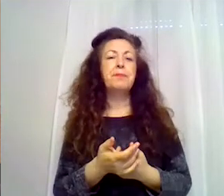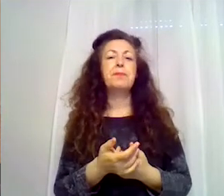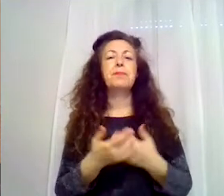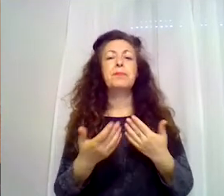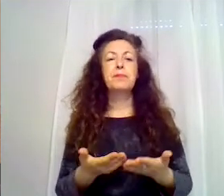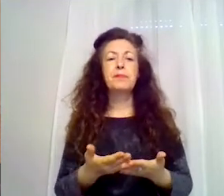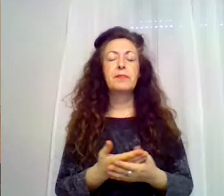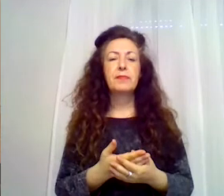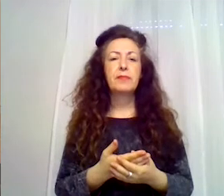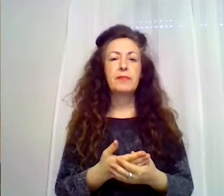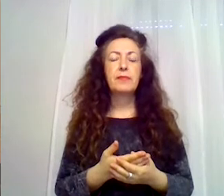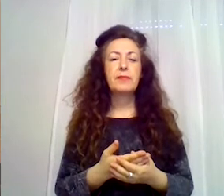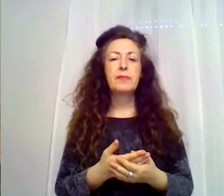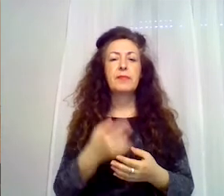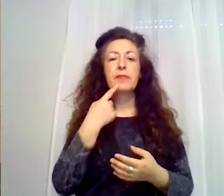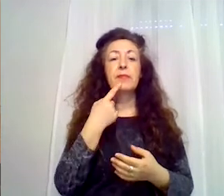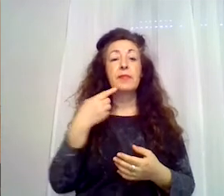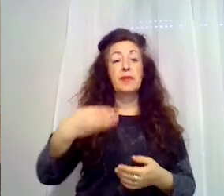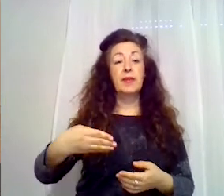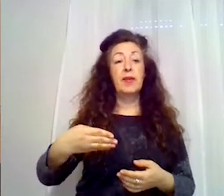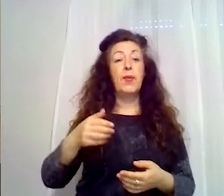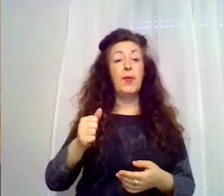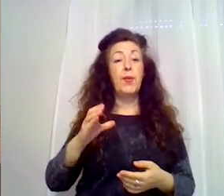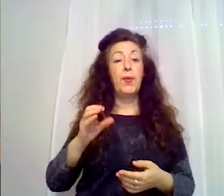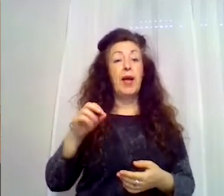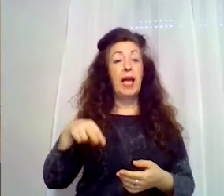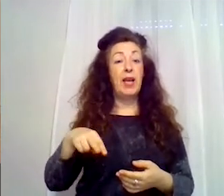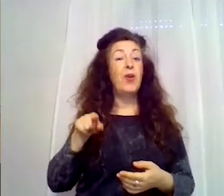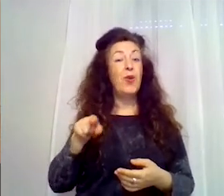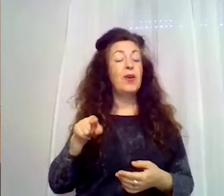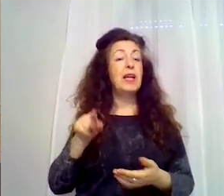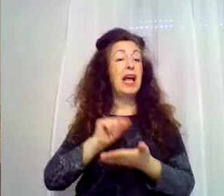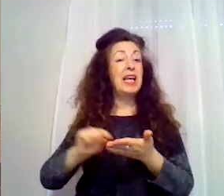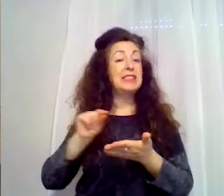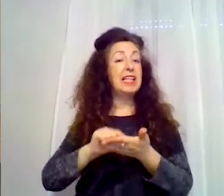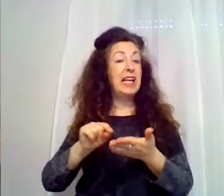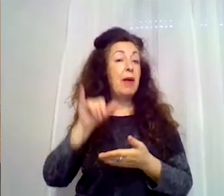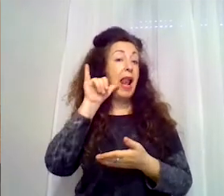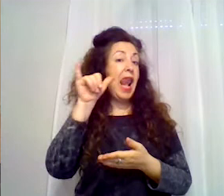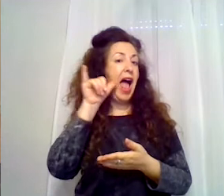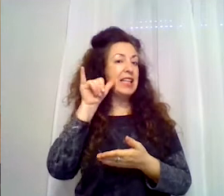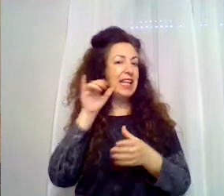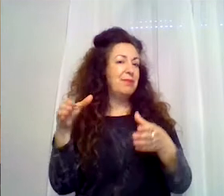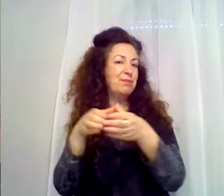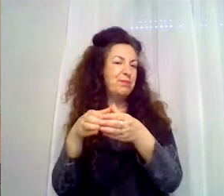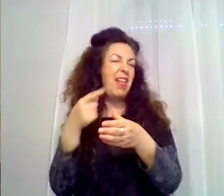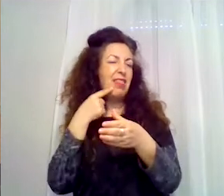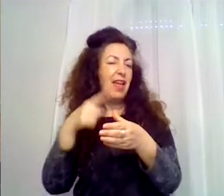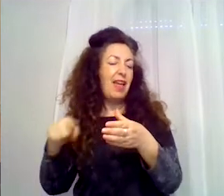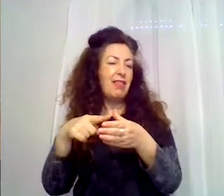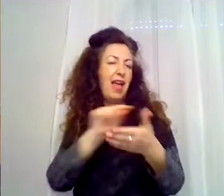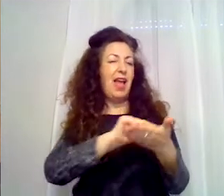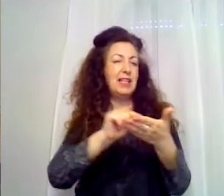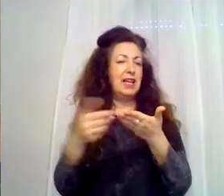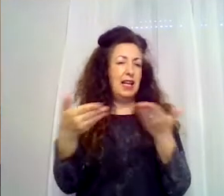personajes que hubieran escrito la obra de Shakespeare, entendiendo que Shakespeare existió, pero que fue simplemente un hombre